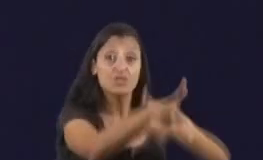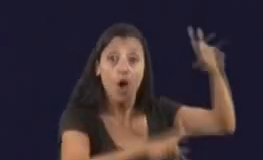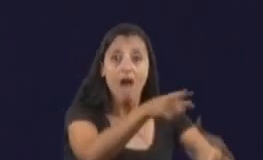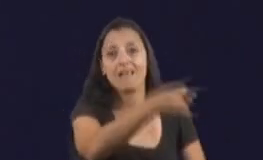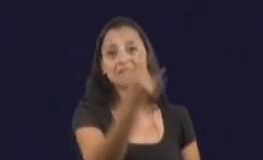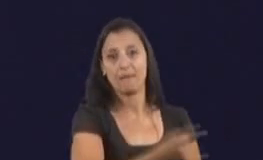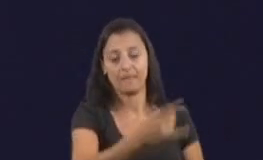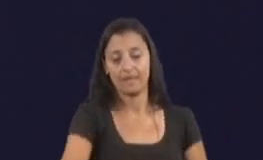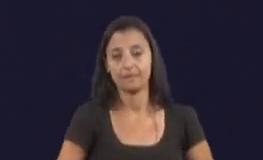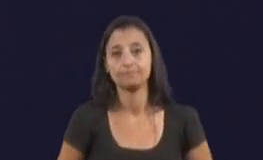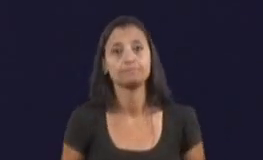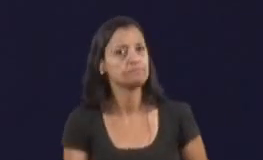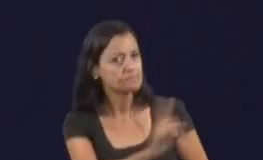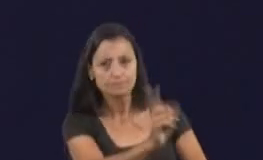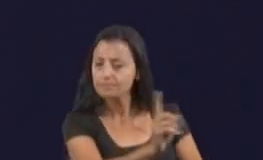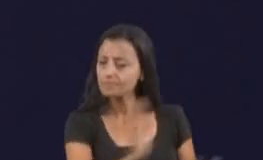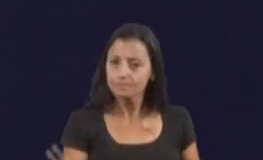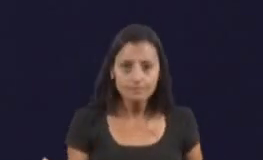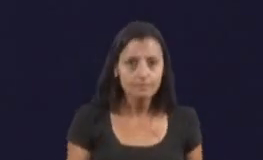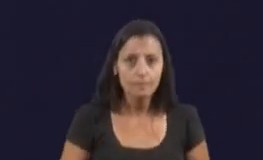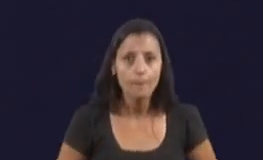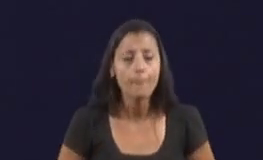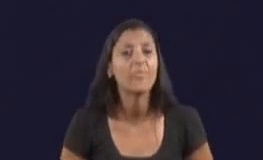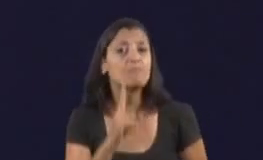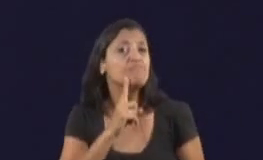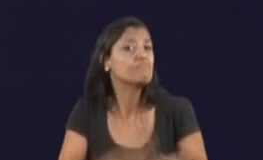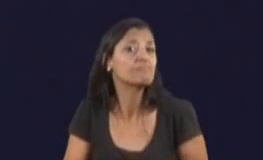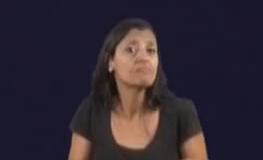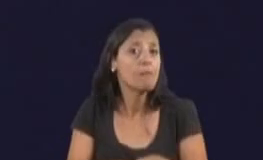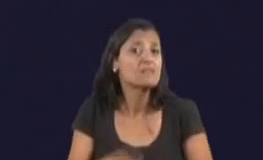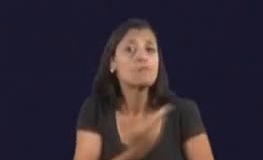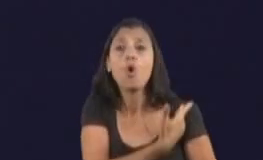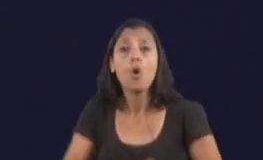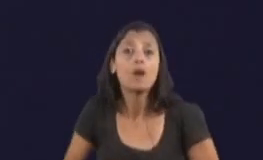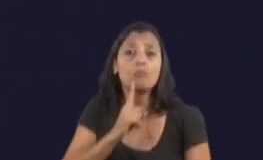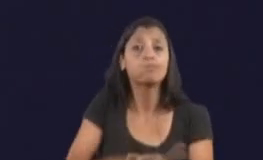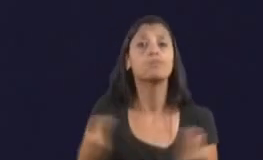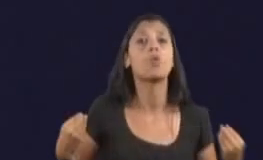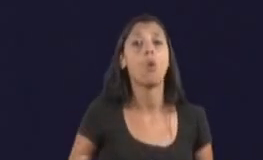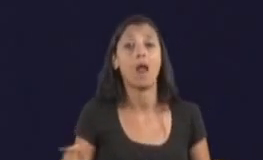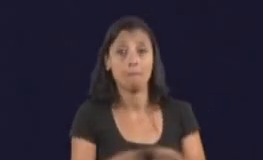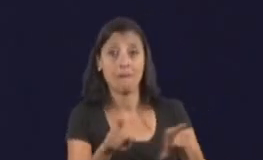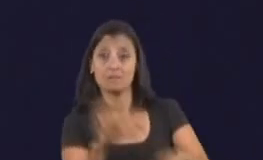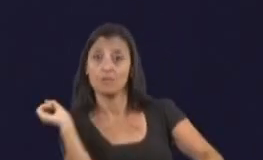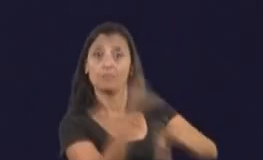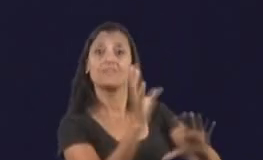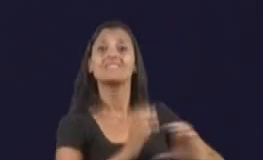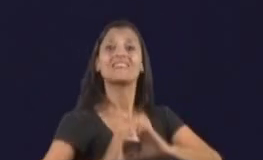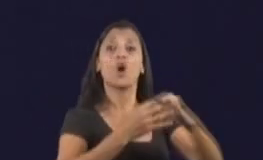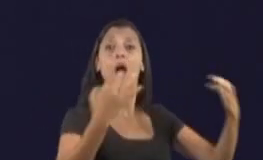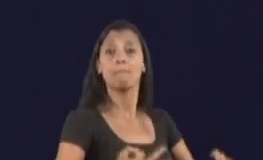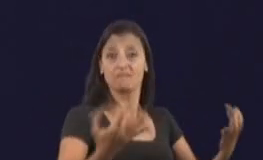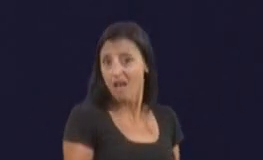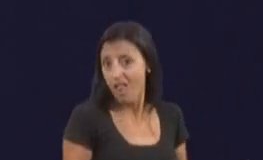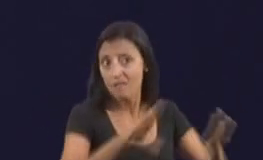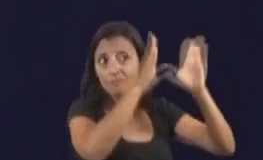respecto al... No, para nada, fue la decisión que había tomado el gobierno, era enviar extraordinarias. Bueno, en realidad incluso no